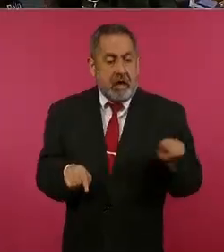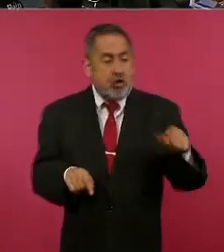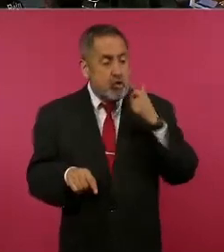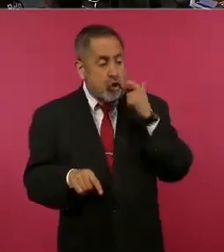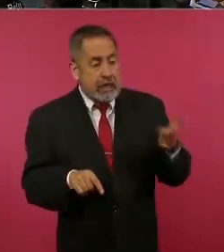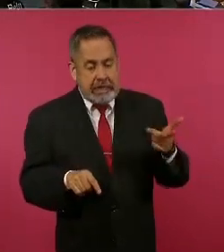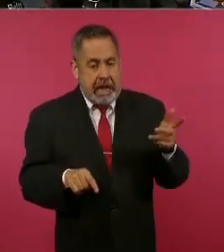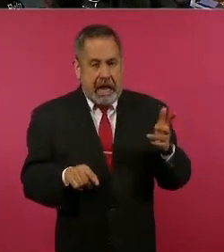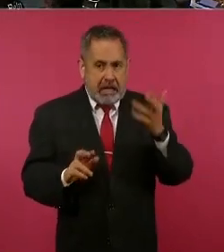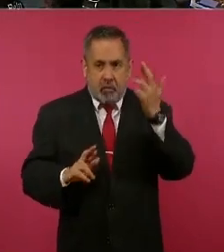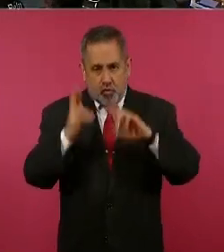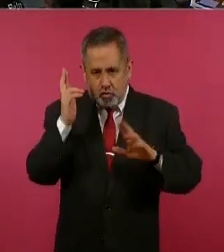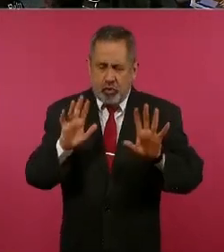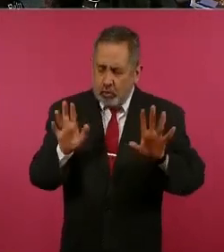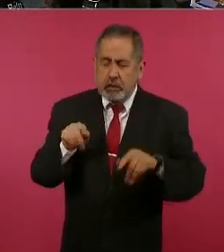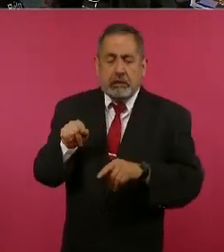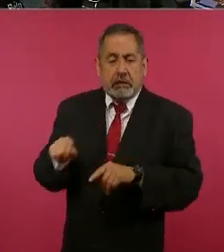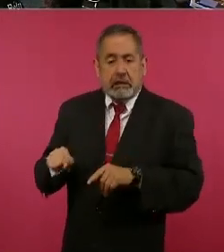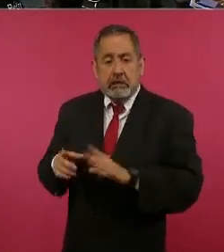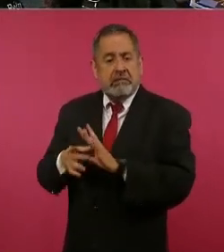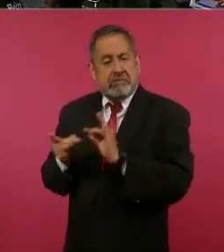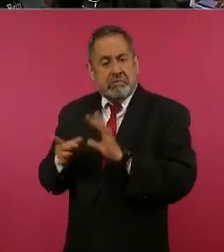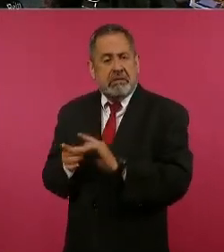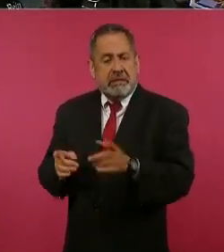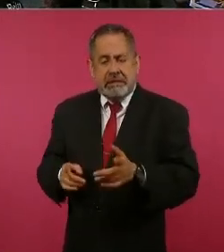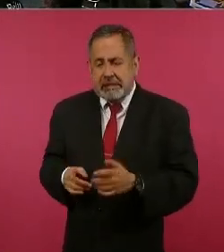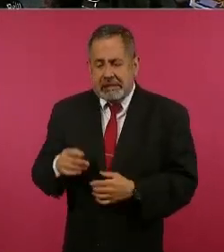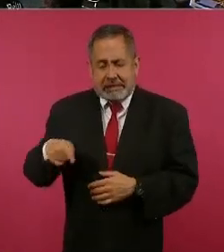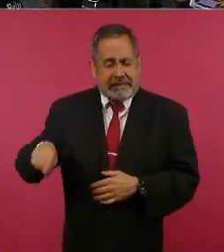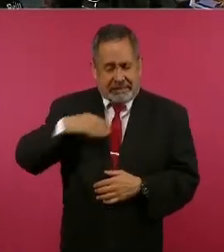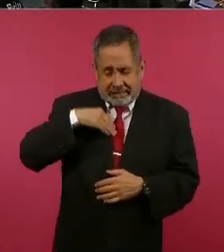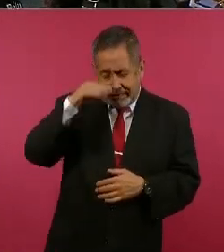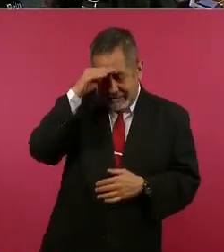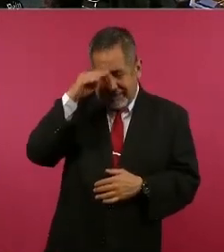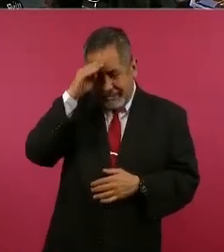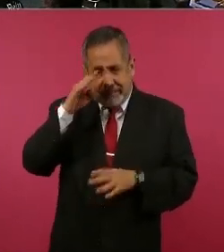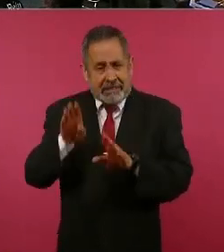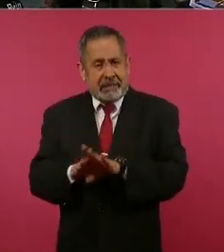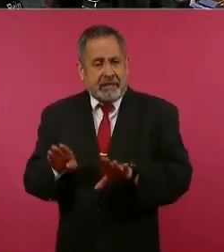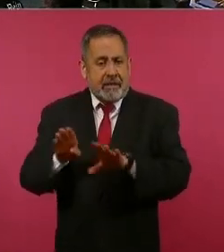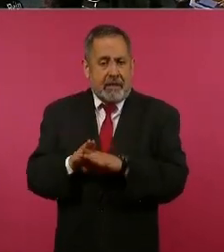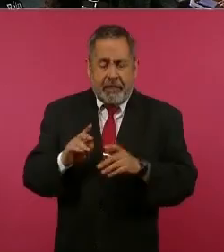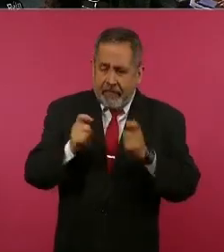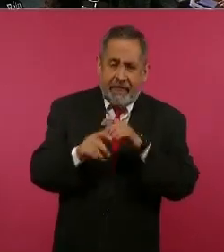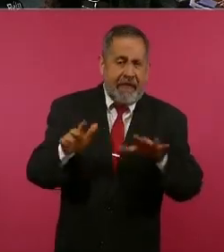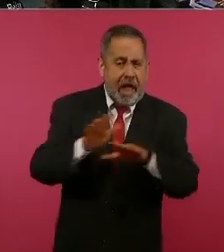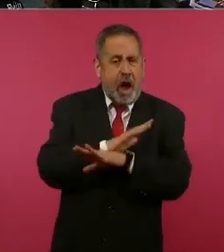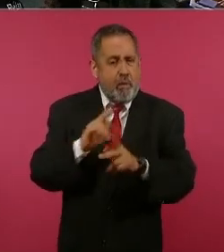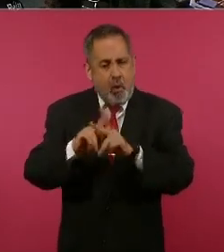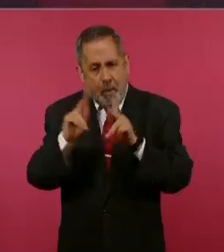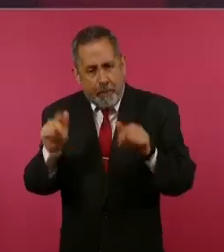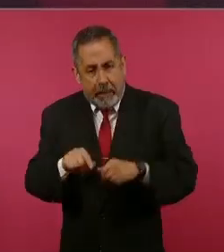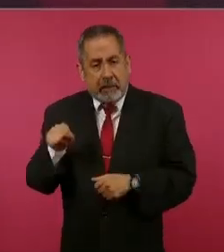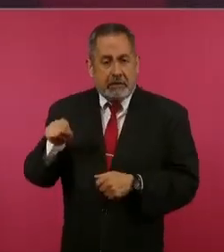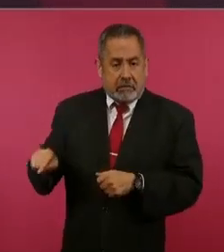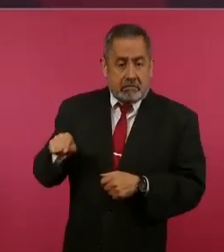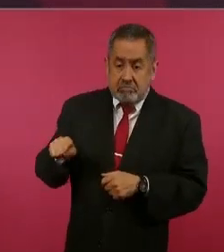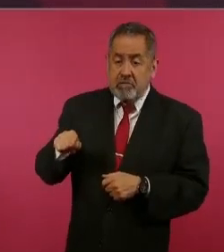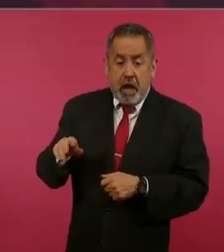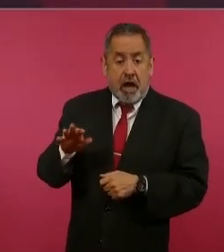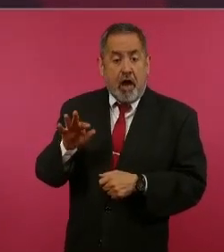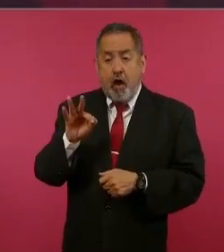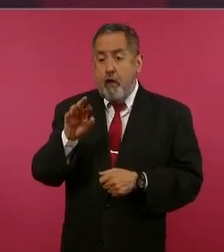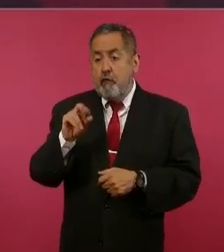la revolución, que buscaban el cambio por la vía pacífica, lo